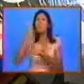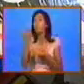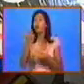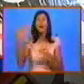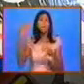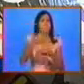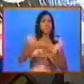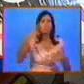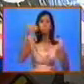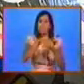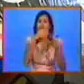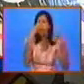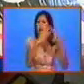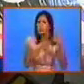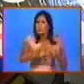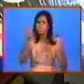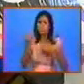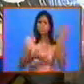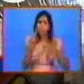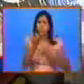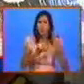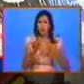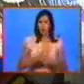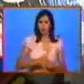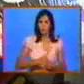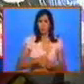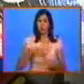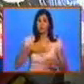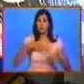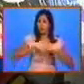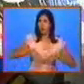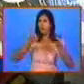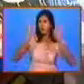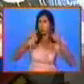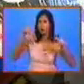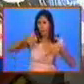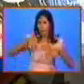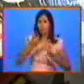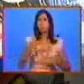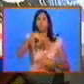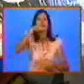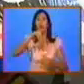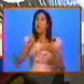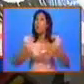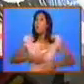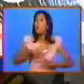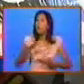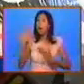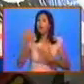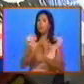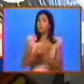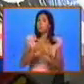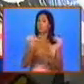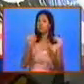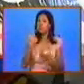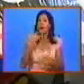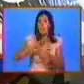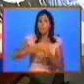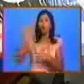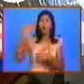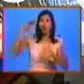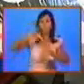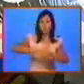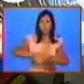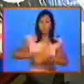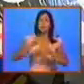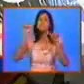casas. Nosotros no podíamos pararnos de aquí en Planta Baja, así como te eché aquí a pintarlo, porque nos llevaban presos.